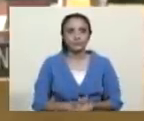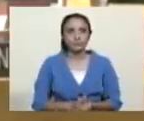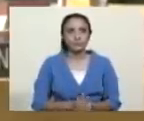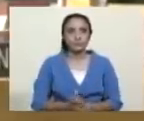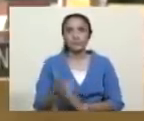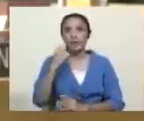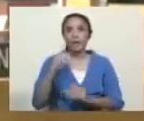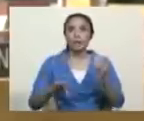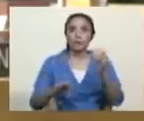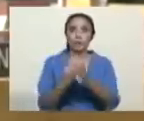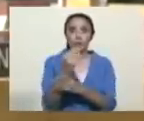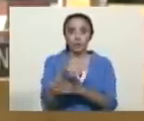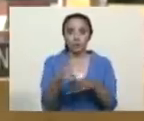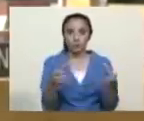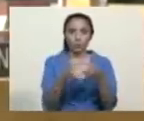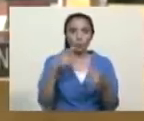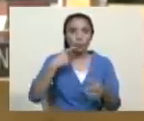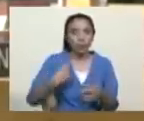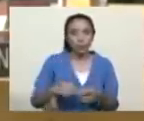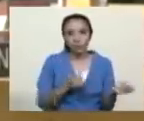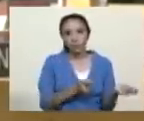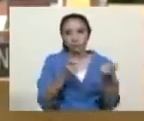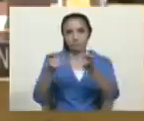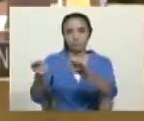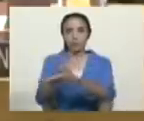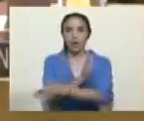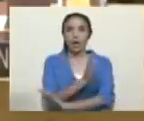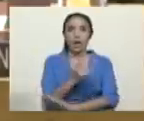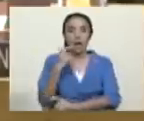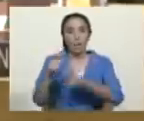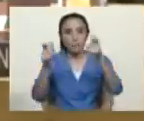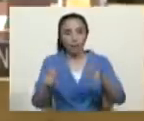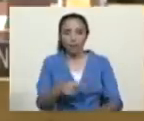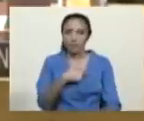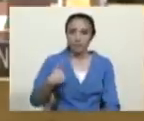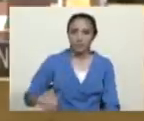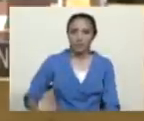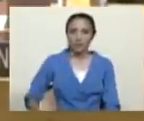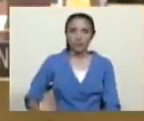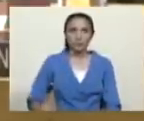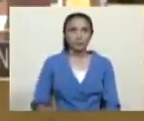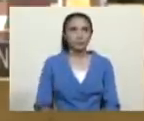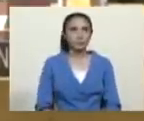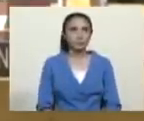de Rusia. Y doy ahora la palabra al señor representante de China.